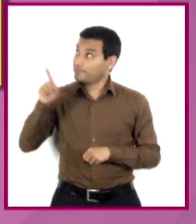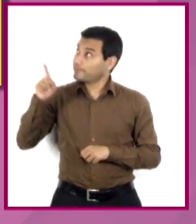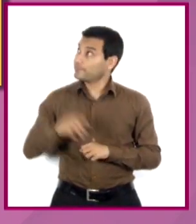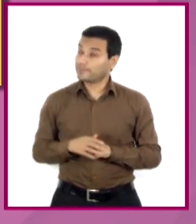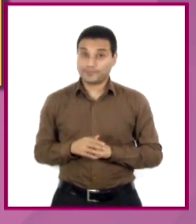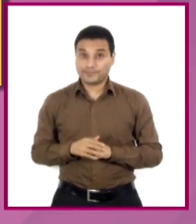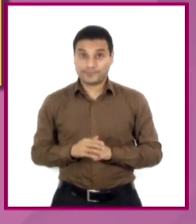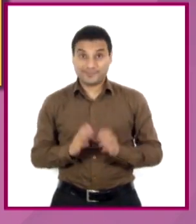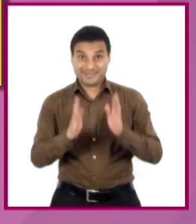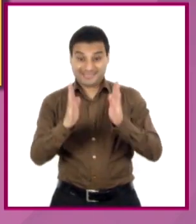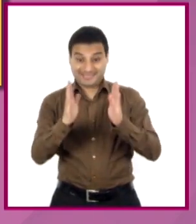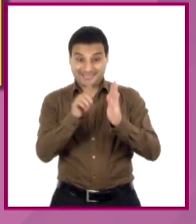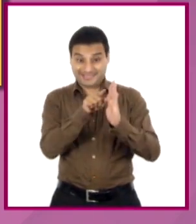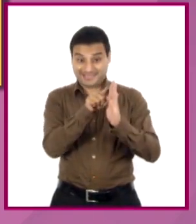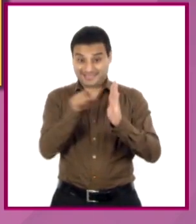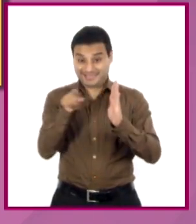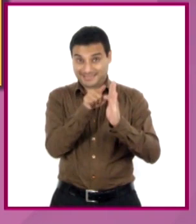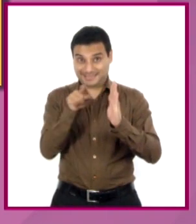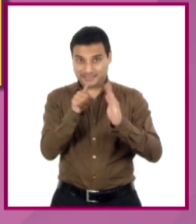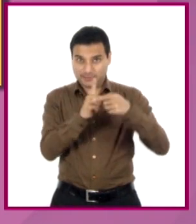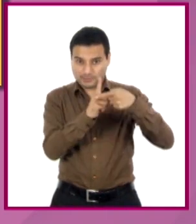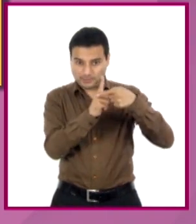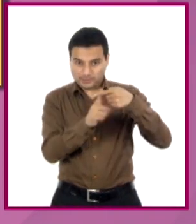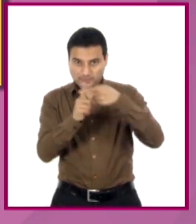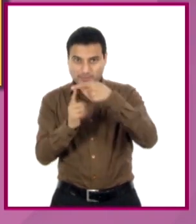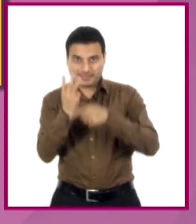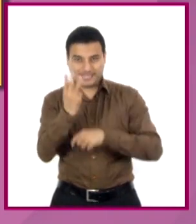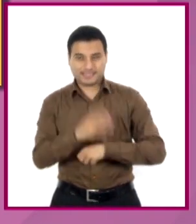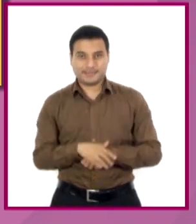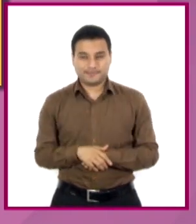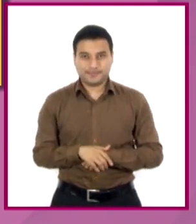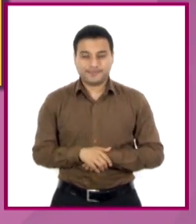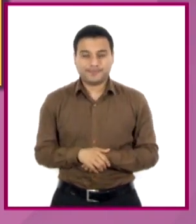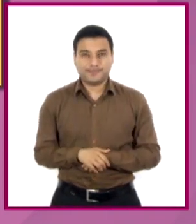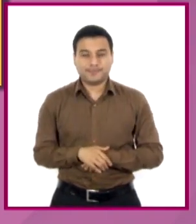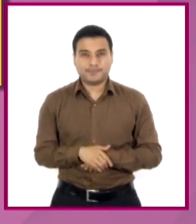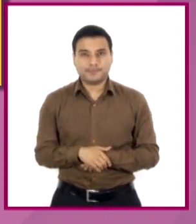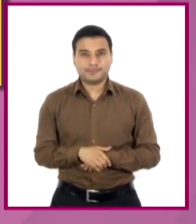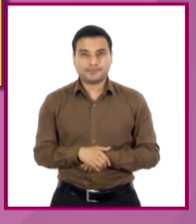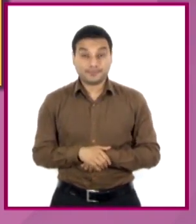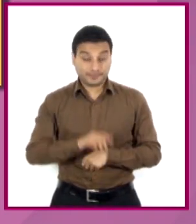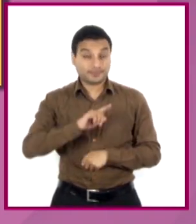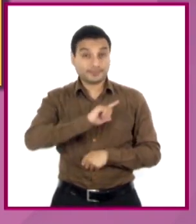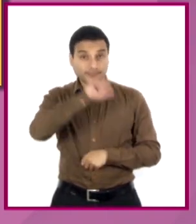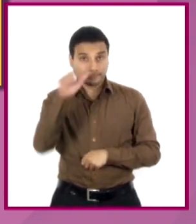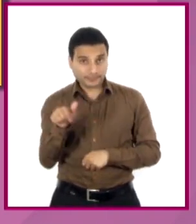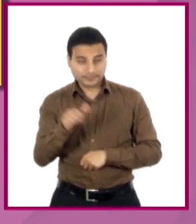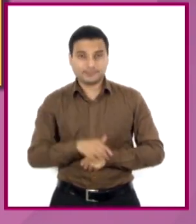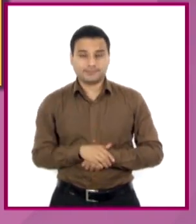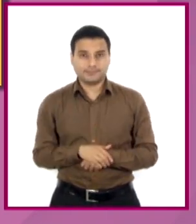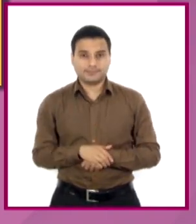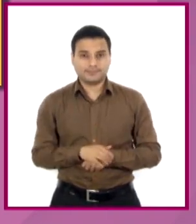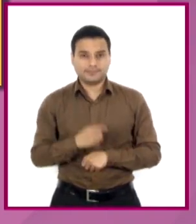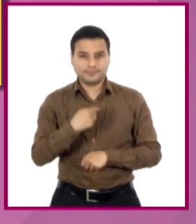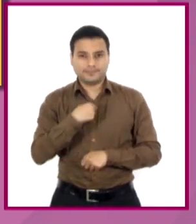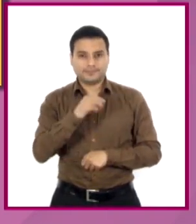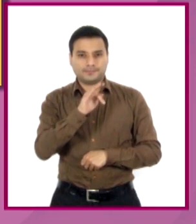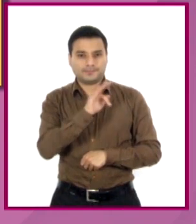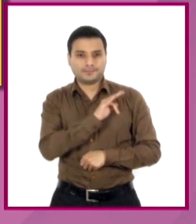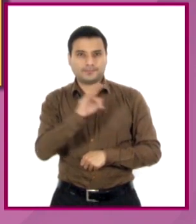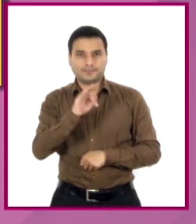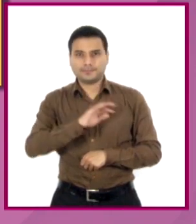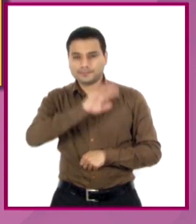3 partes iguales, como se observa enseguida. Posteriormente, podemos ubicar la